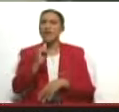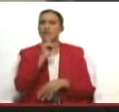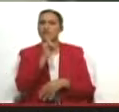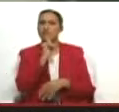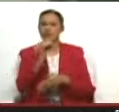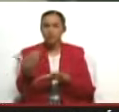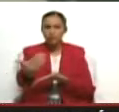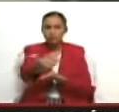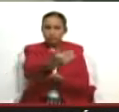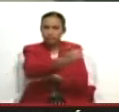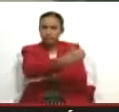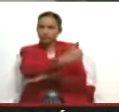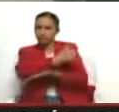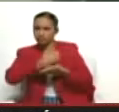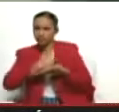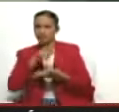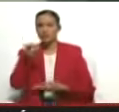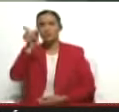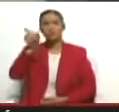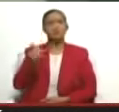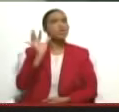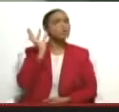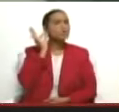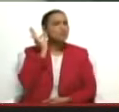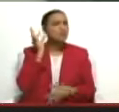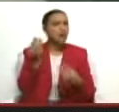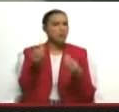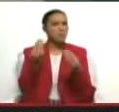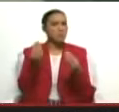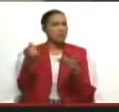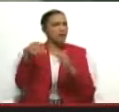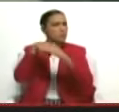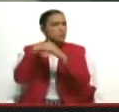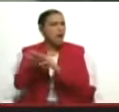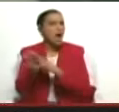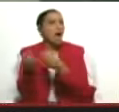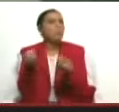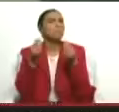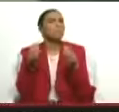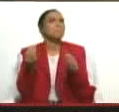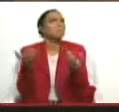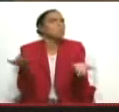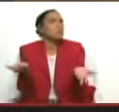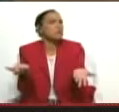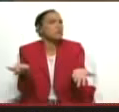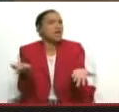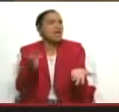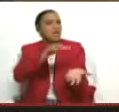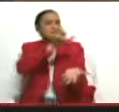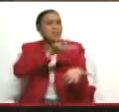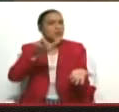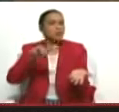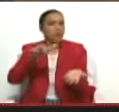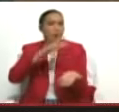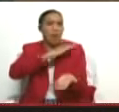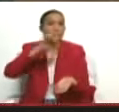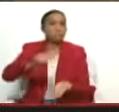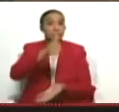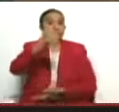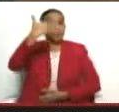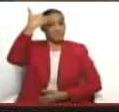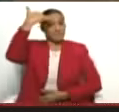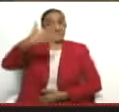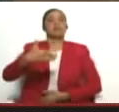tiene que tener el perfil de listados de los mandos militares del país